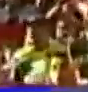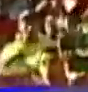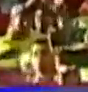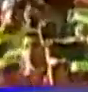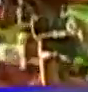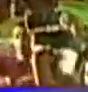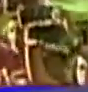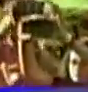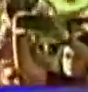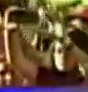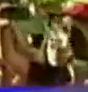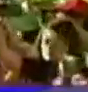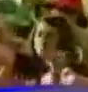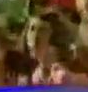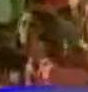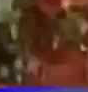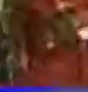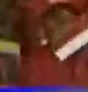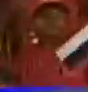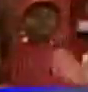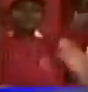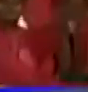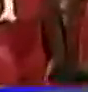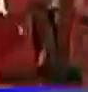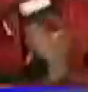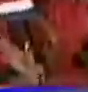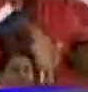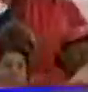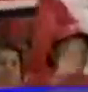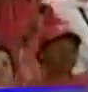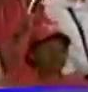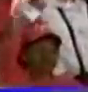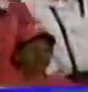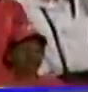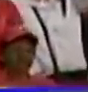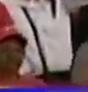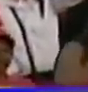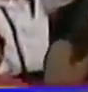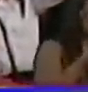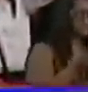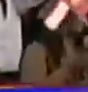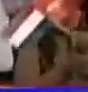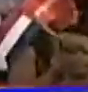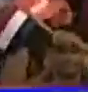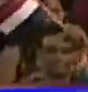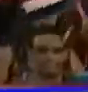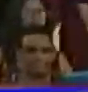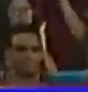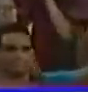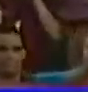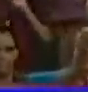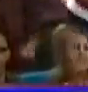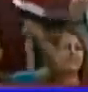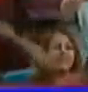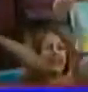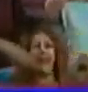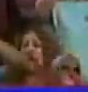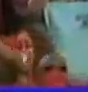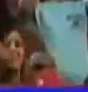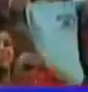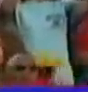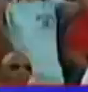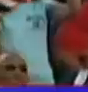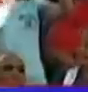Era el hijo poderoso de la Caracas pantuana, el joven que realizó la